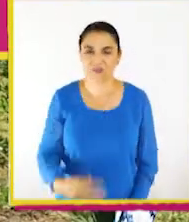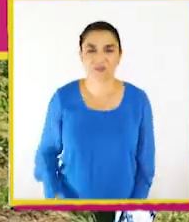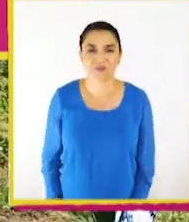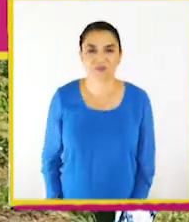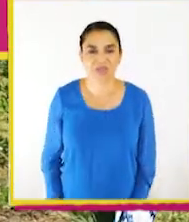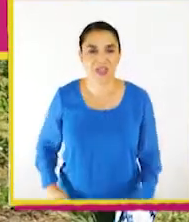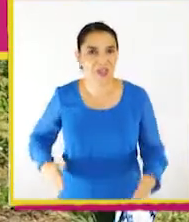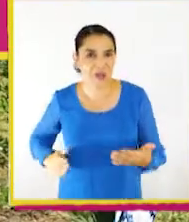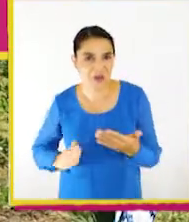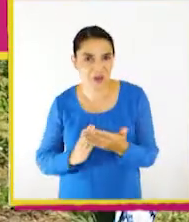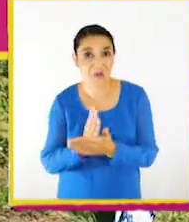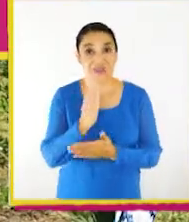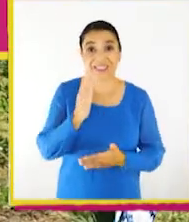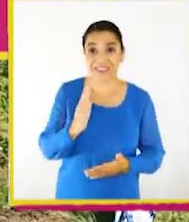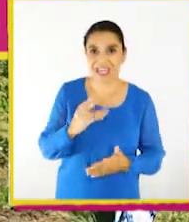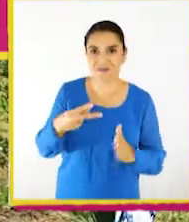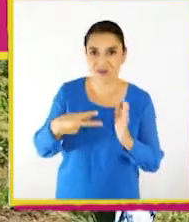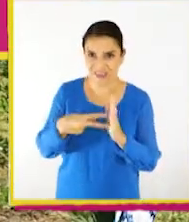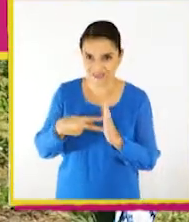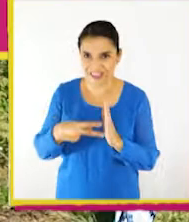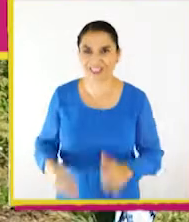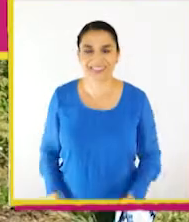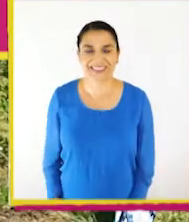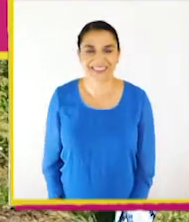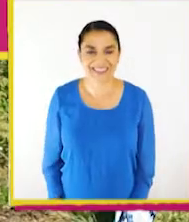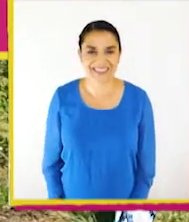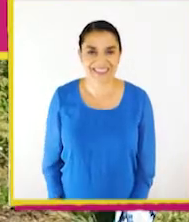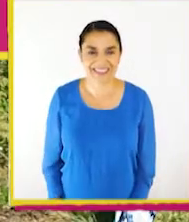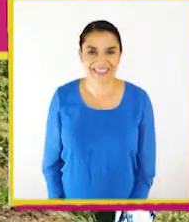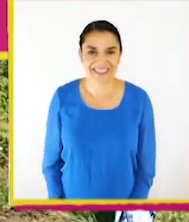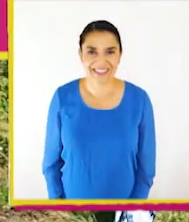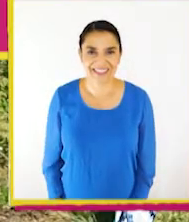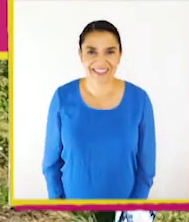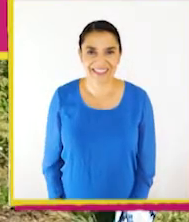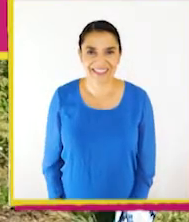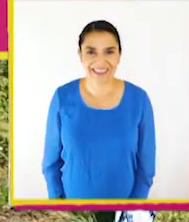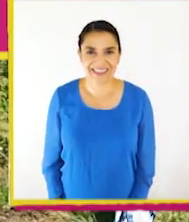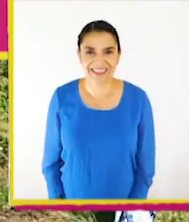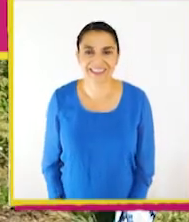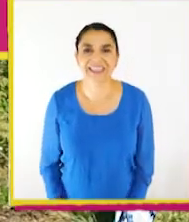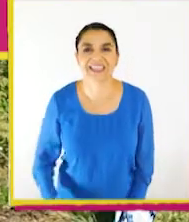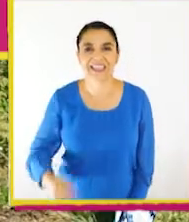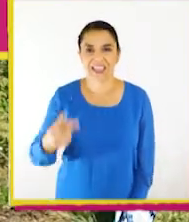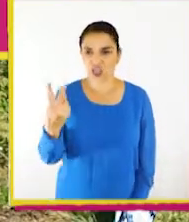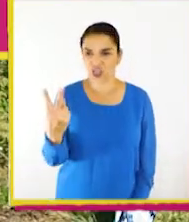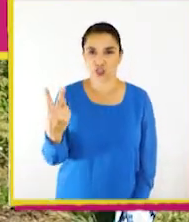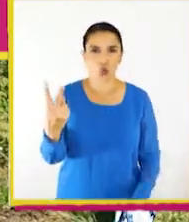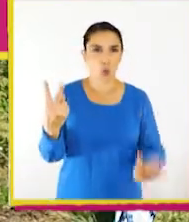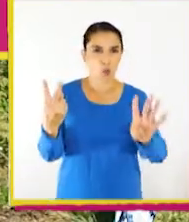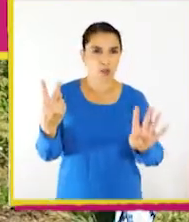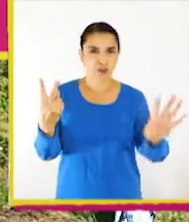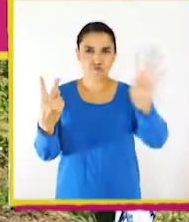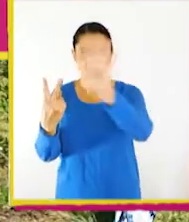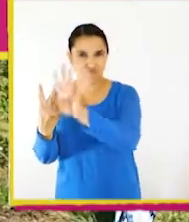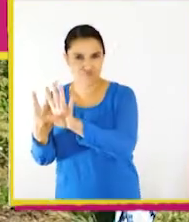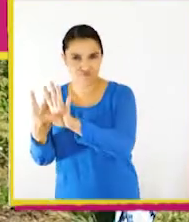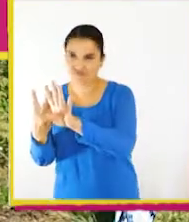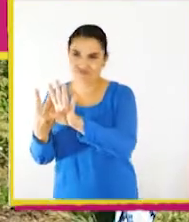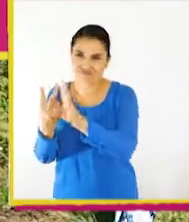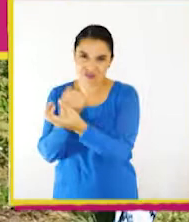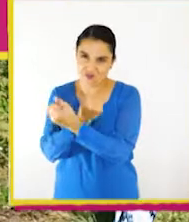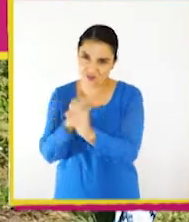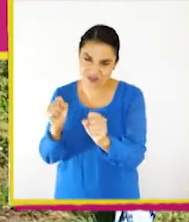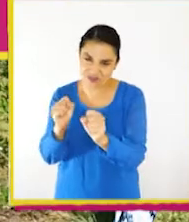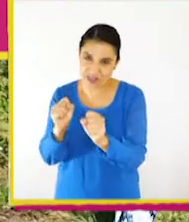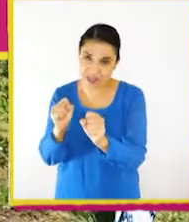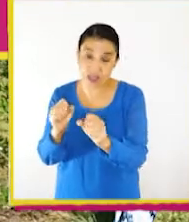4. Y comenzamos nuestra división de tres dígitos. ¿El 4 cabe en el 2?